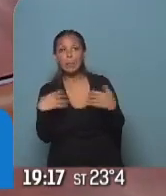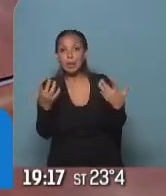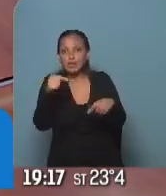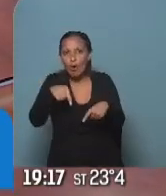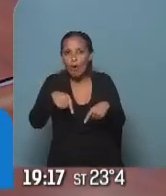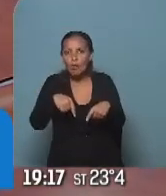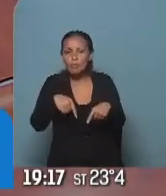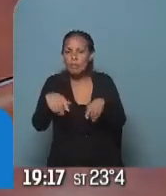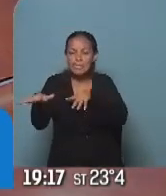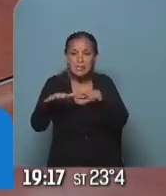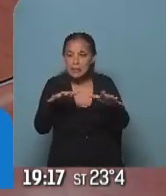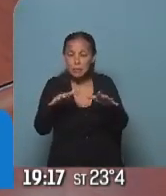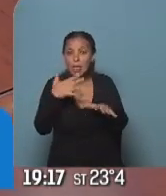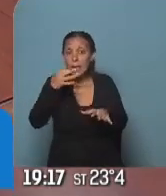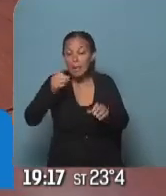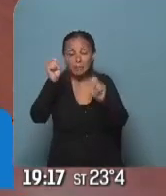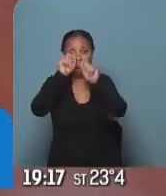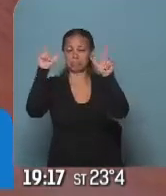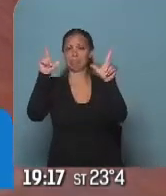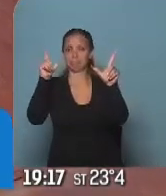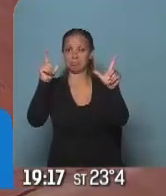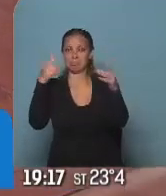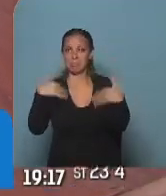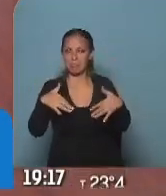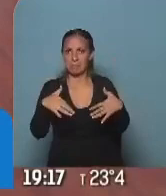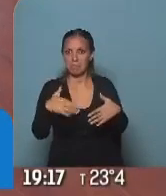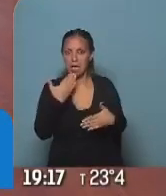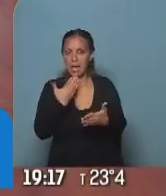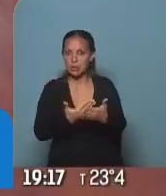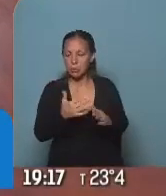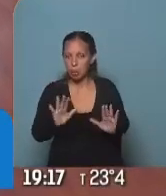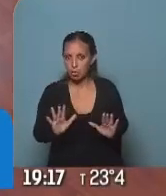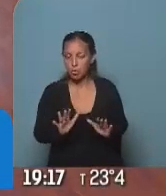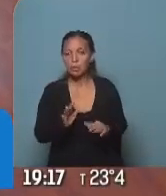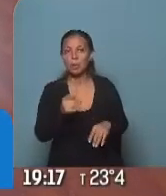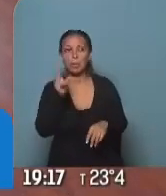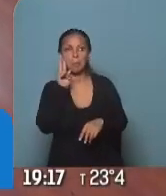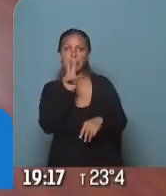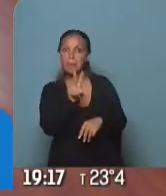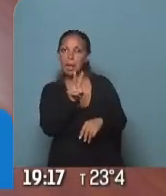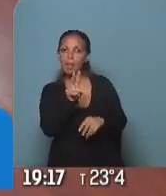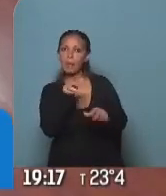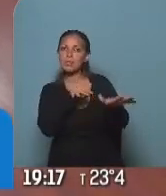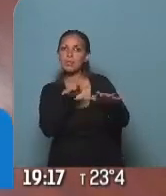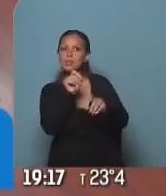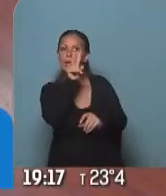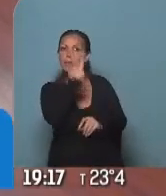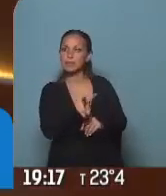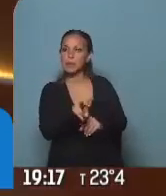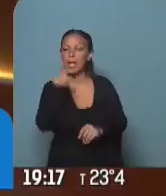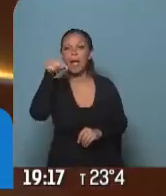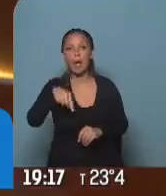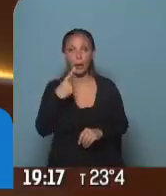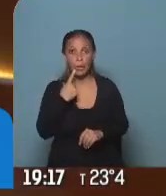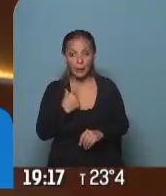acontecimiento verdaderamente asombroso, si se piensa desde el punto de vista de los acontecimientos venezolanos. En el día de hoy,